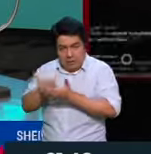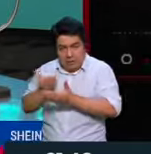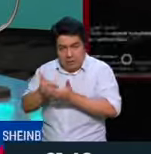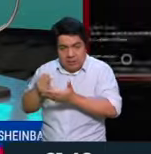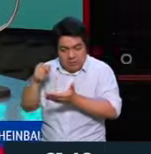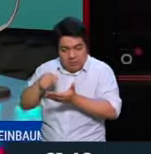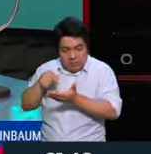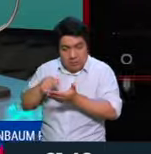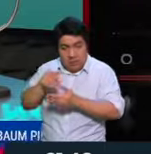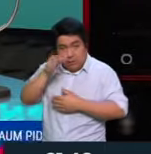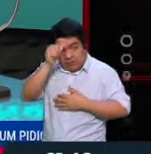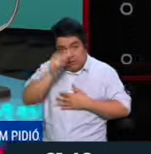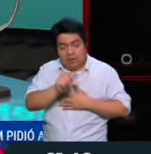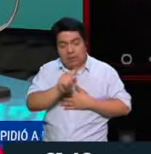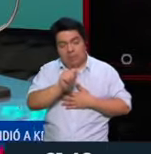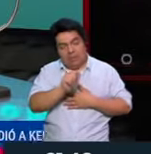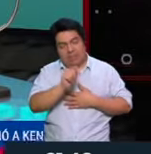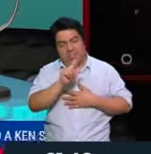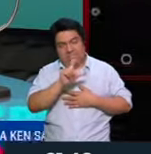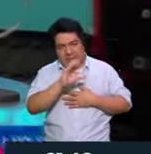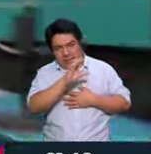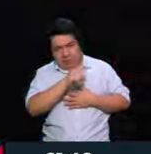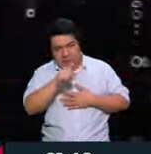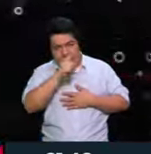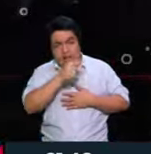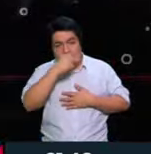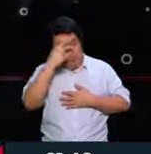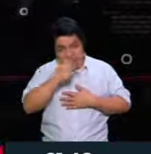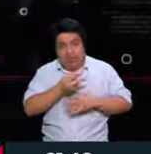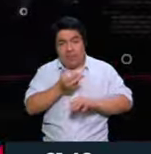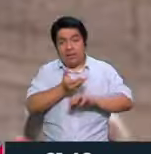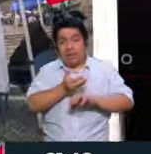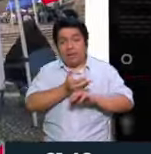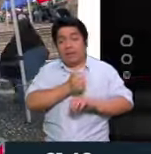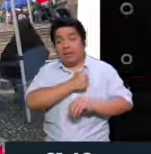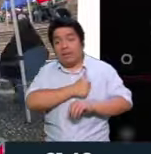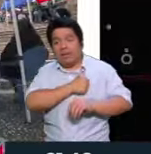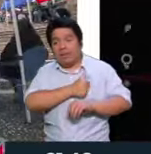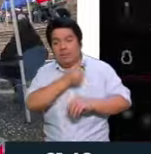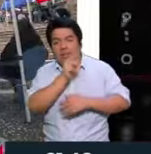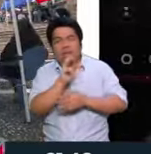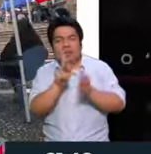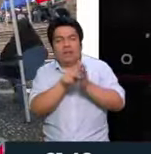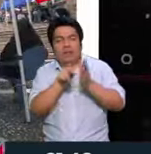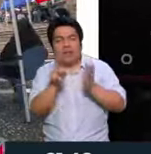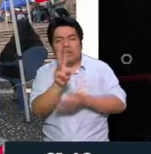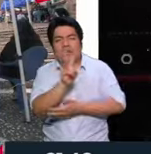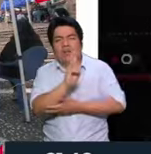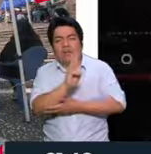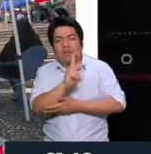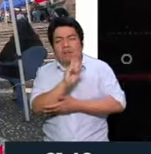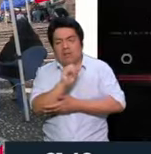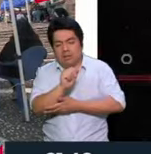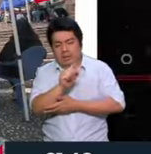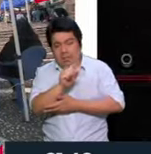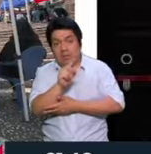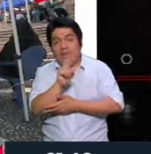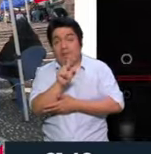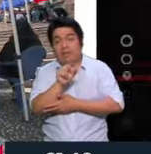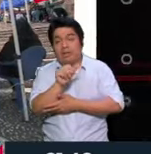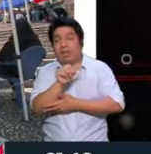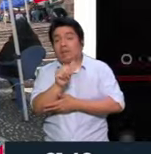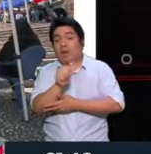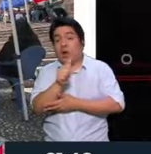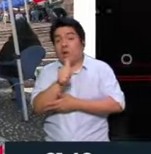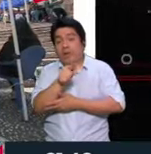el Tratado Comercial México, Estados Unidos, Canadá. La editorial del Washington Post, publicada el 25 de agosto y firmada por